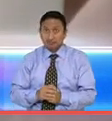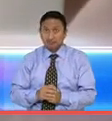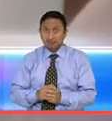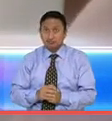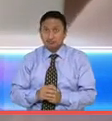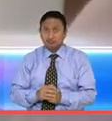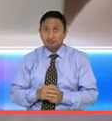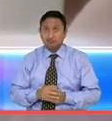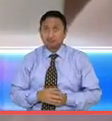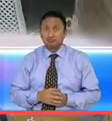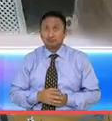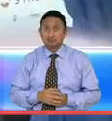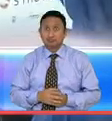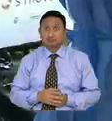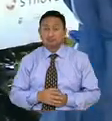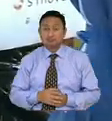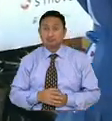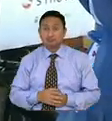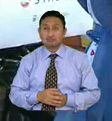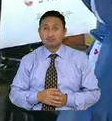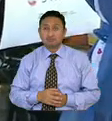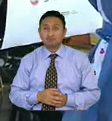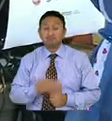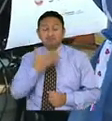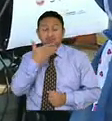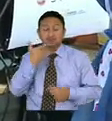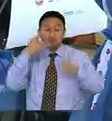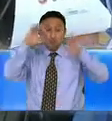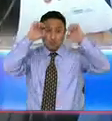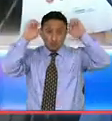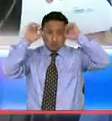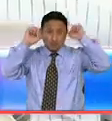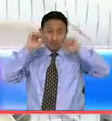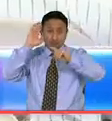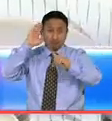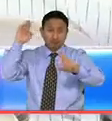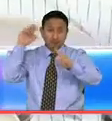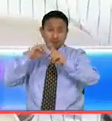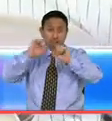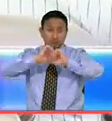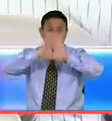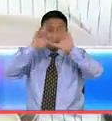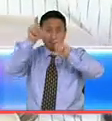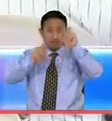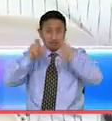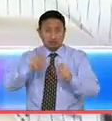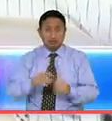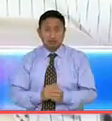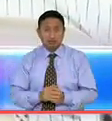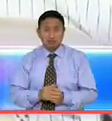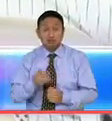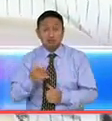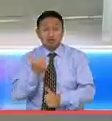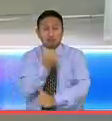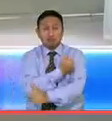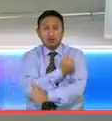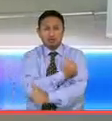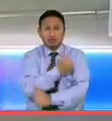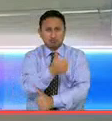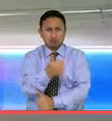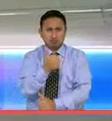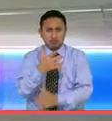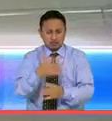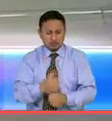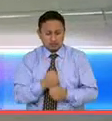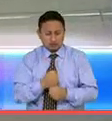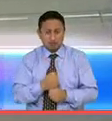oportunidades perdidas de vacunación. La mejor estrategia, señalan, es enviar un mensaje claro a la ciudadanía de que las vacunas son efectivas y